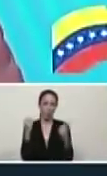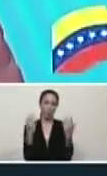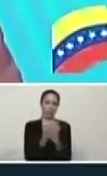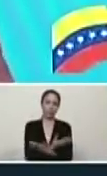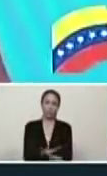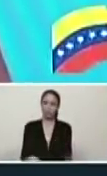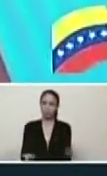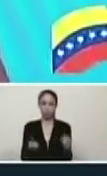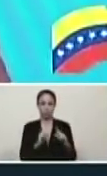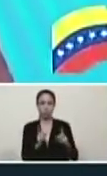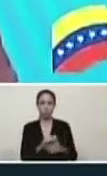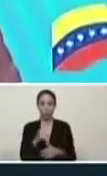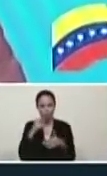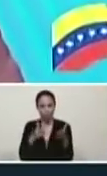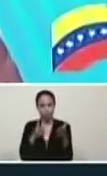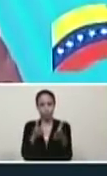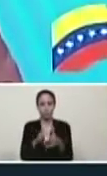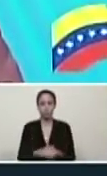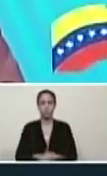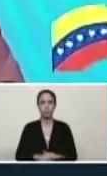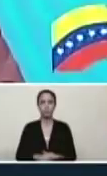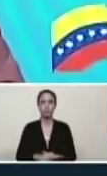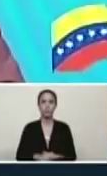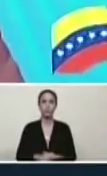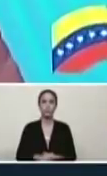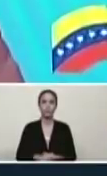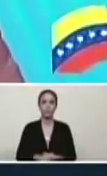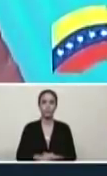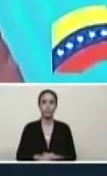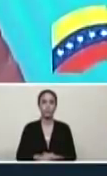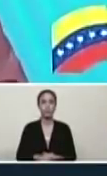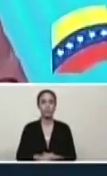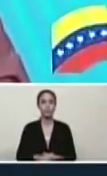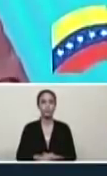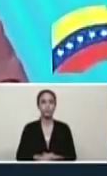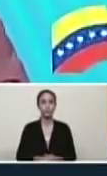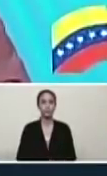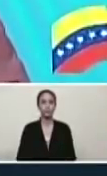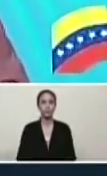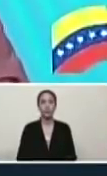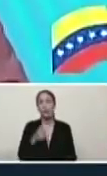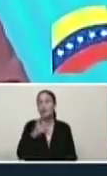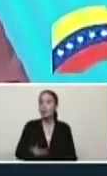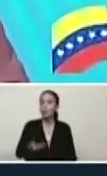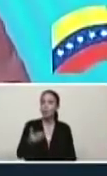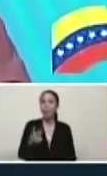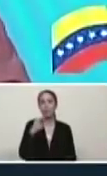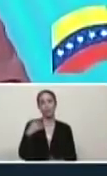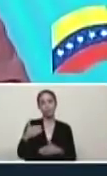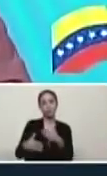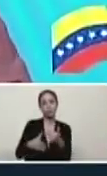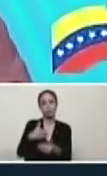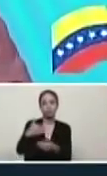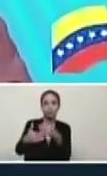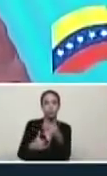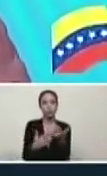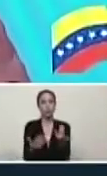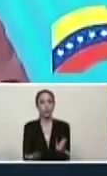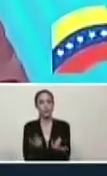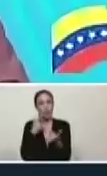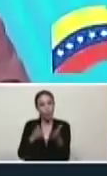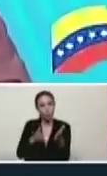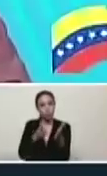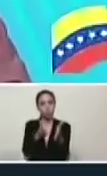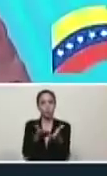es. No solo que no capitulamos, sino más importante aún, avanzar, caminar por la senda